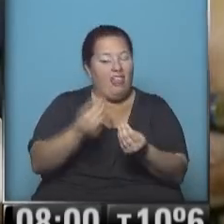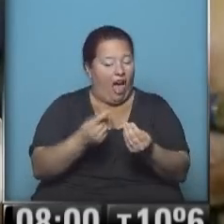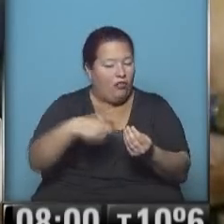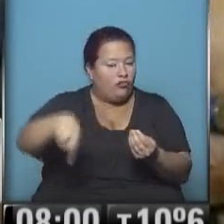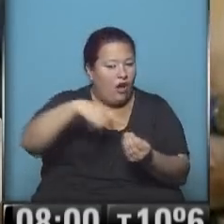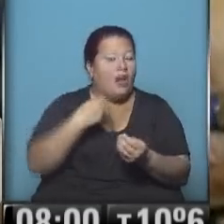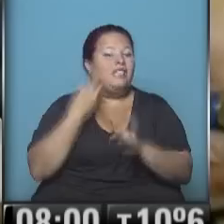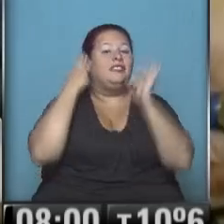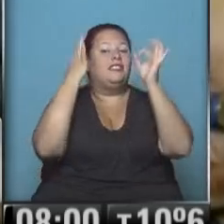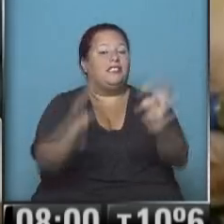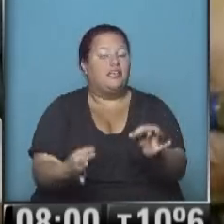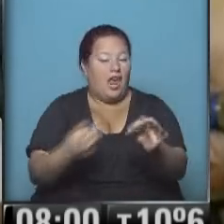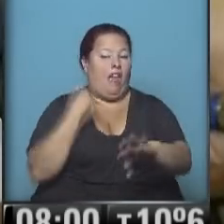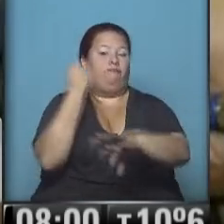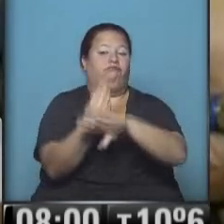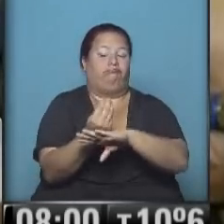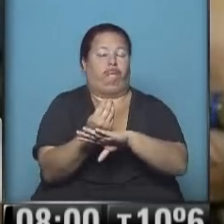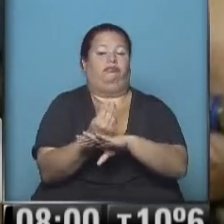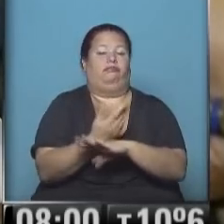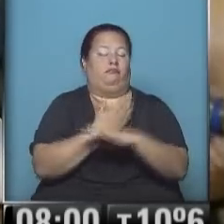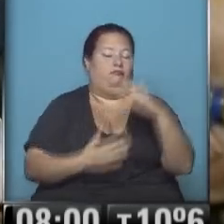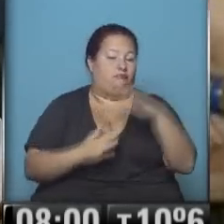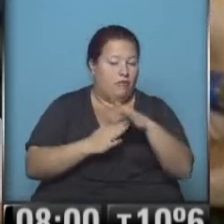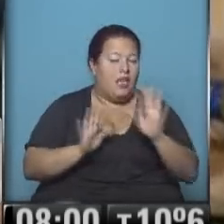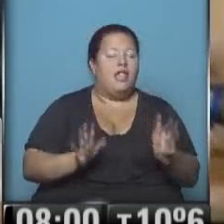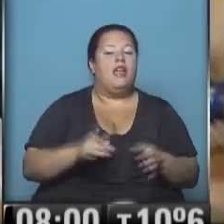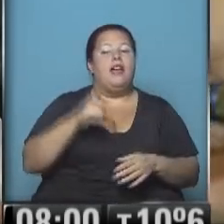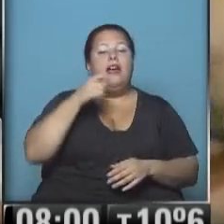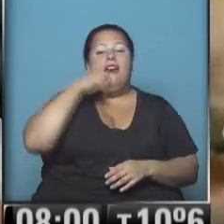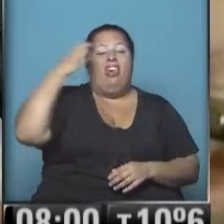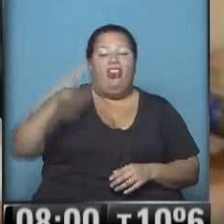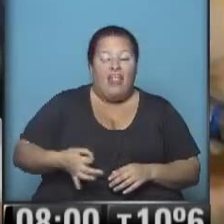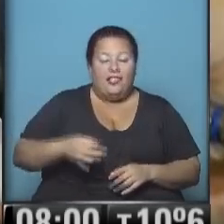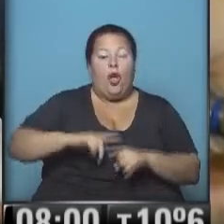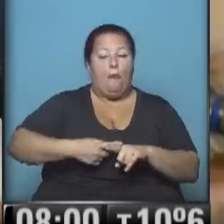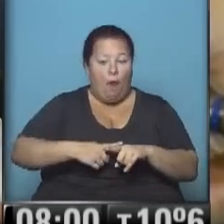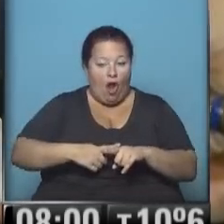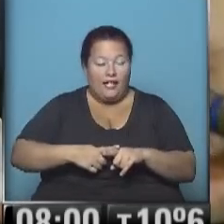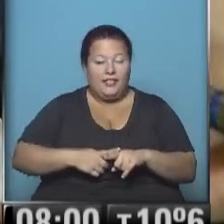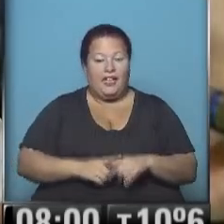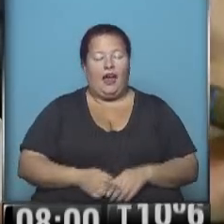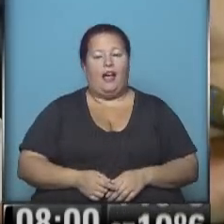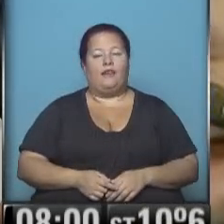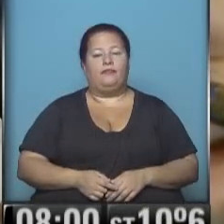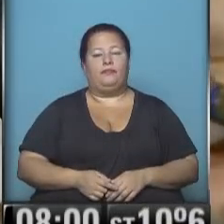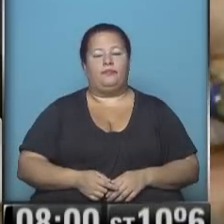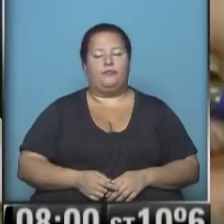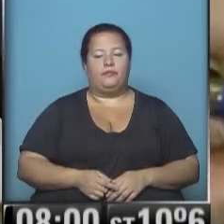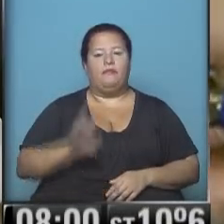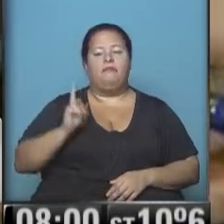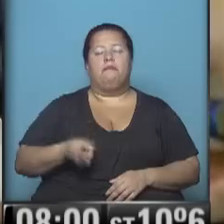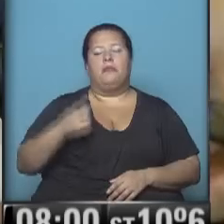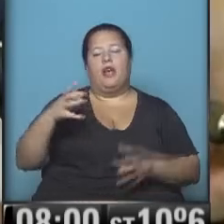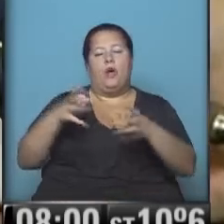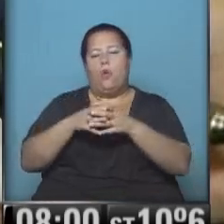eventualmente lleguen a ocupar la primera magistratura, y que las decisiones políticas las tomen las entidades